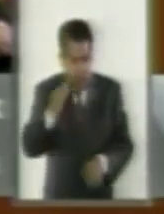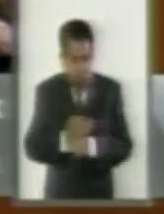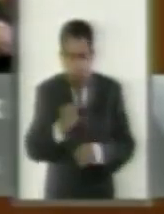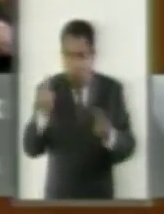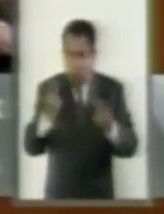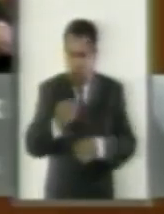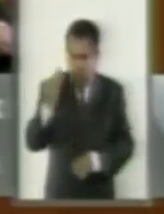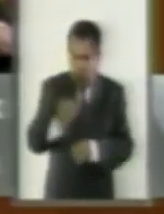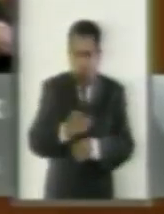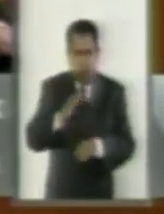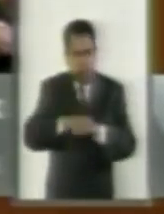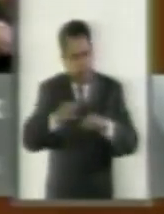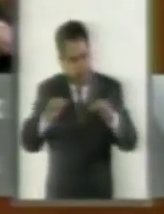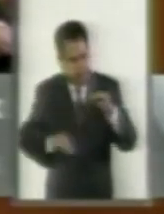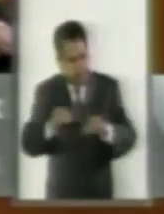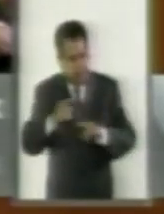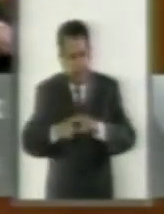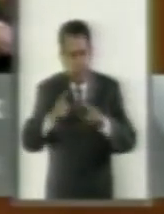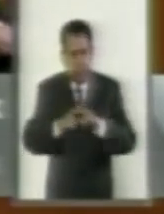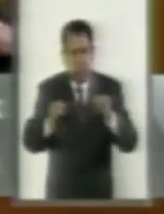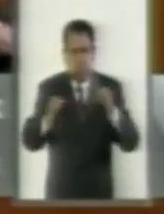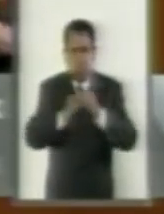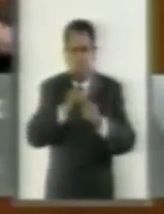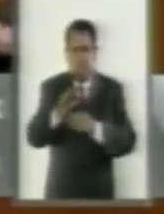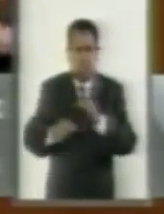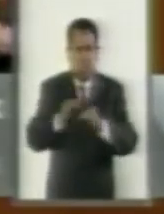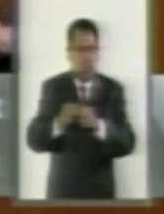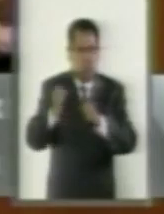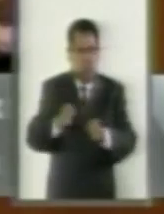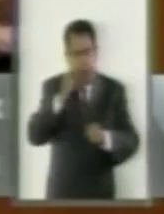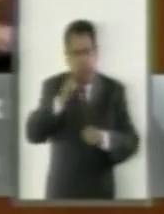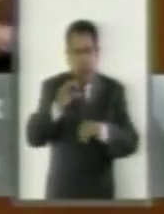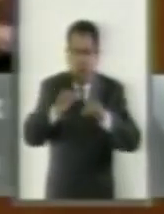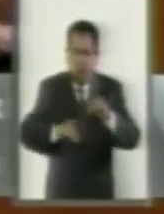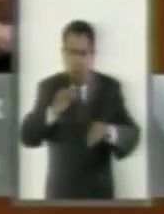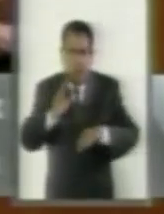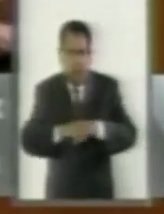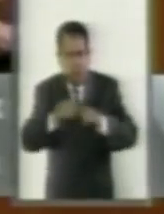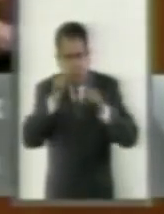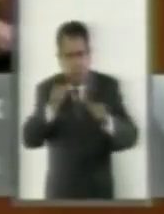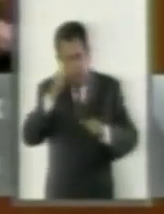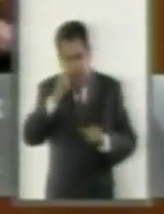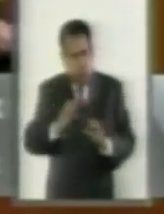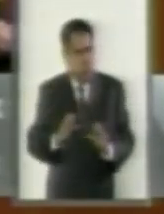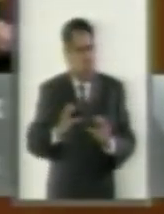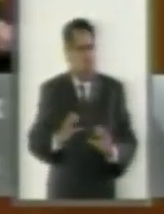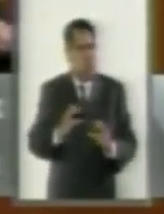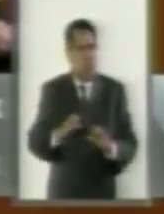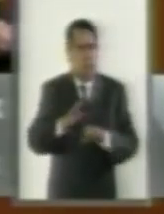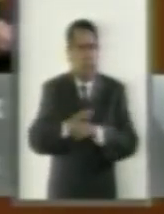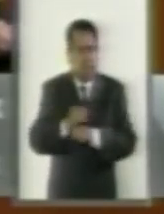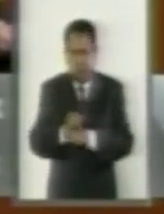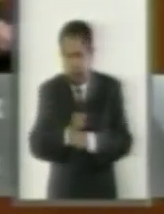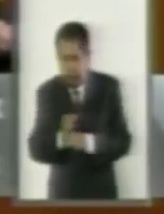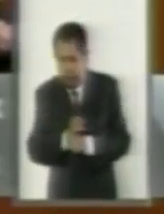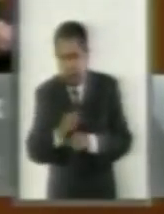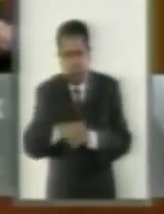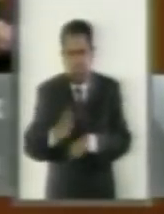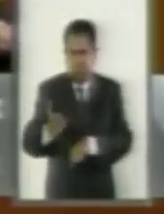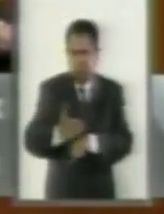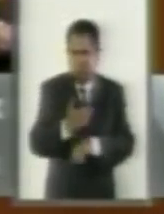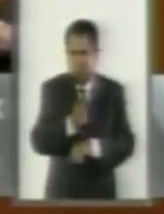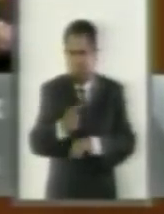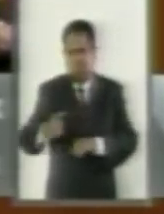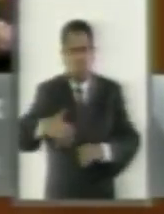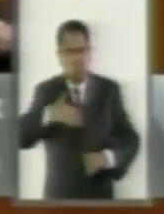necesidad de construir instituciones sólidas que nos permitan instrumentar mecanismos para prevenir, investigar y sancionar actos